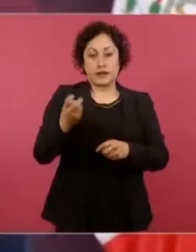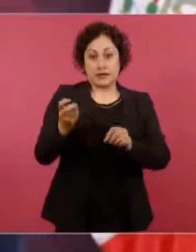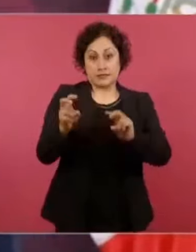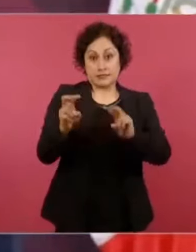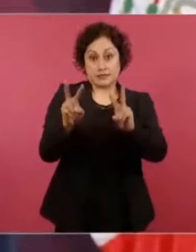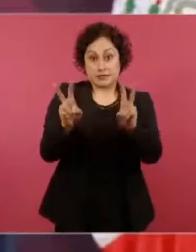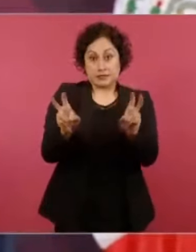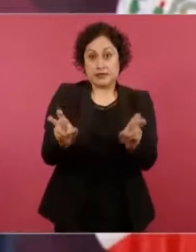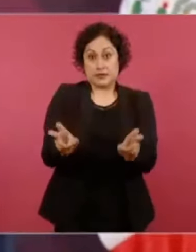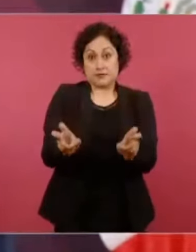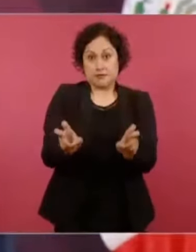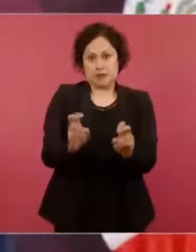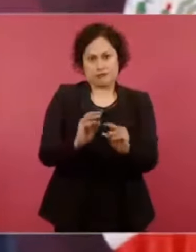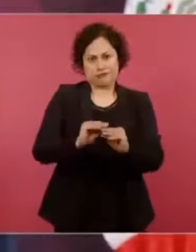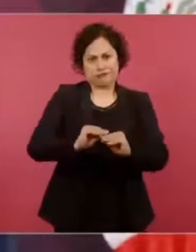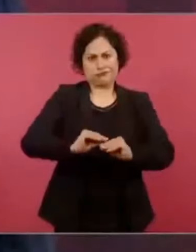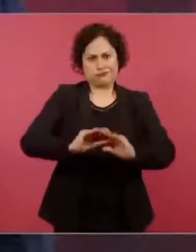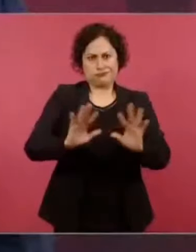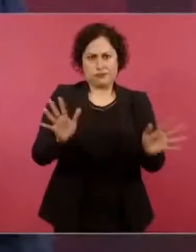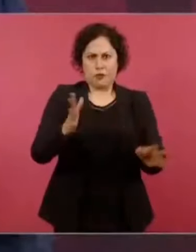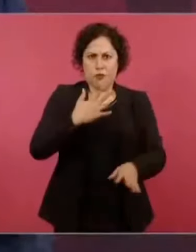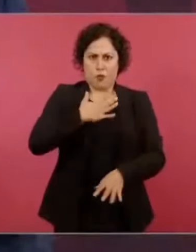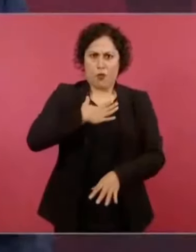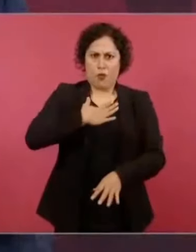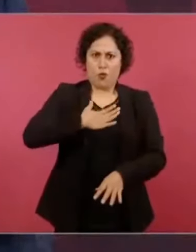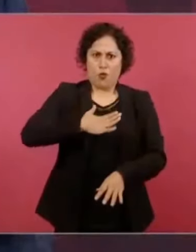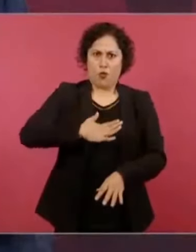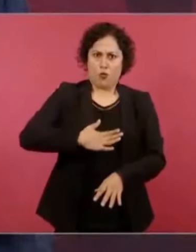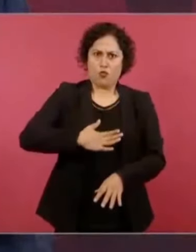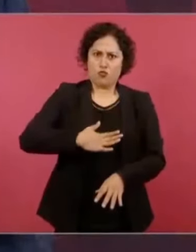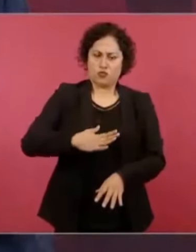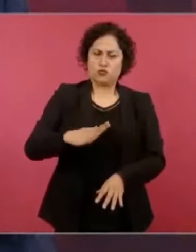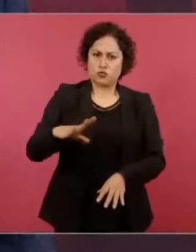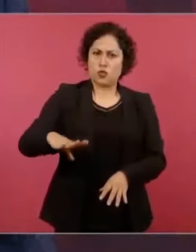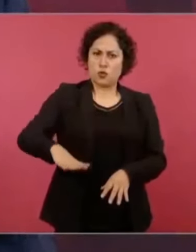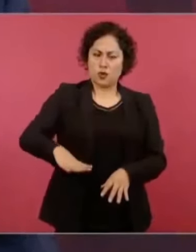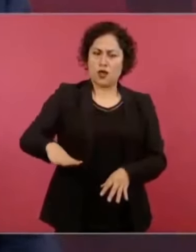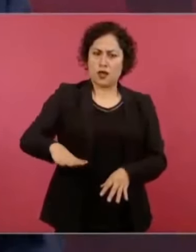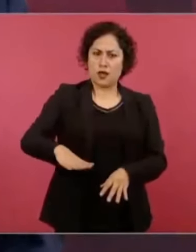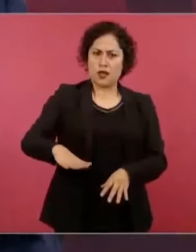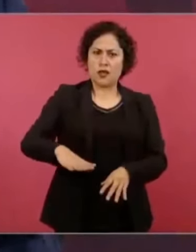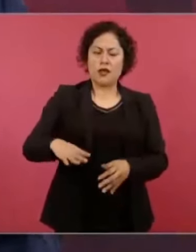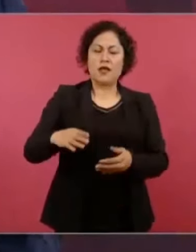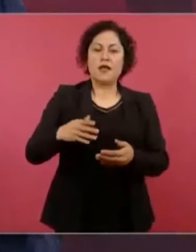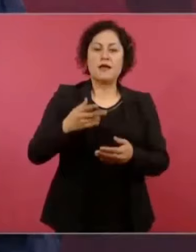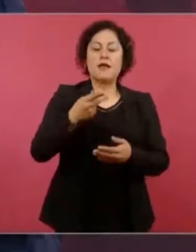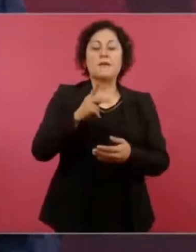con propósitos politiqueros.